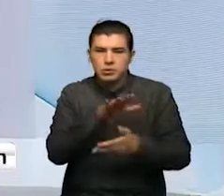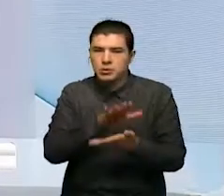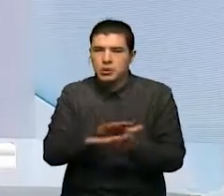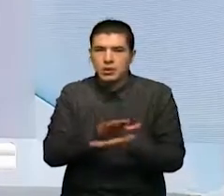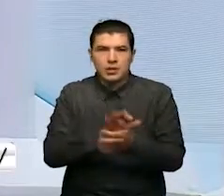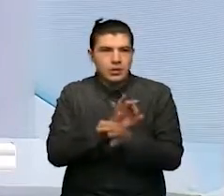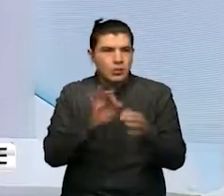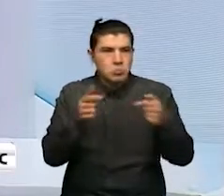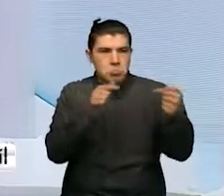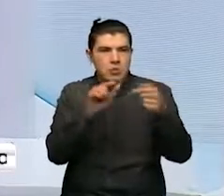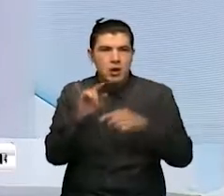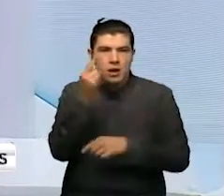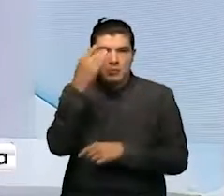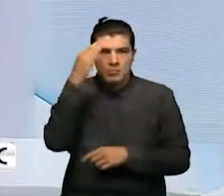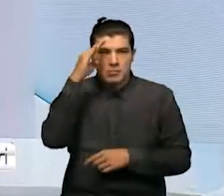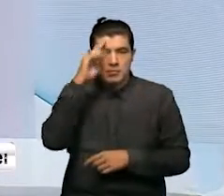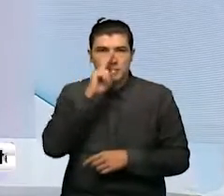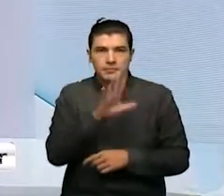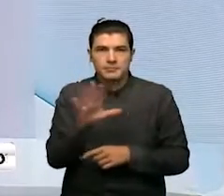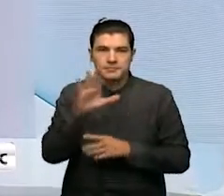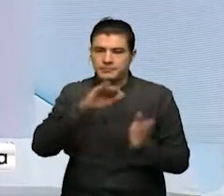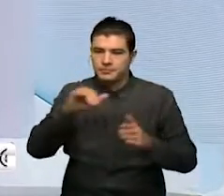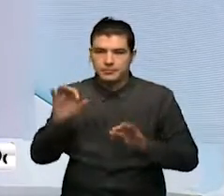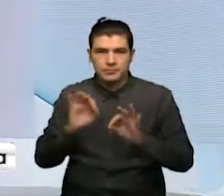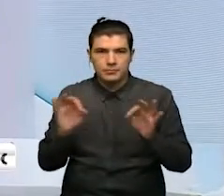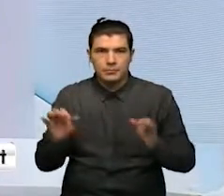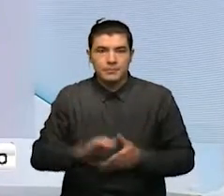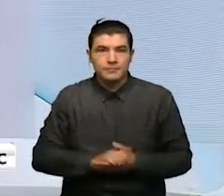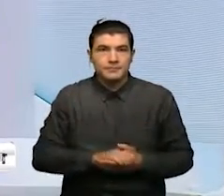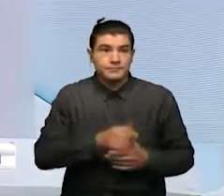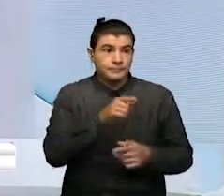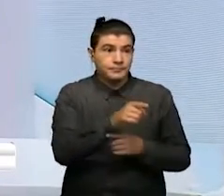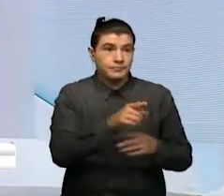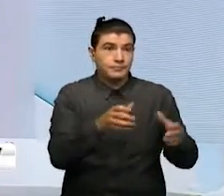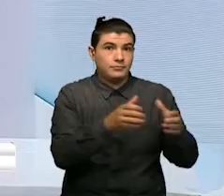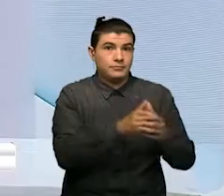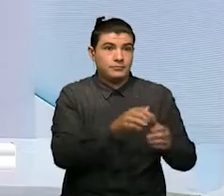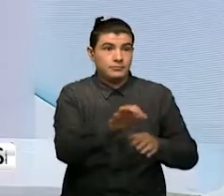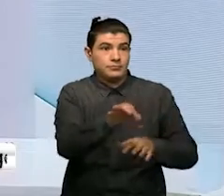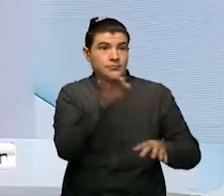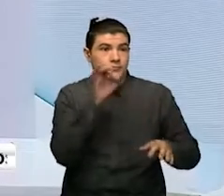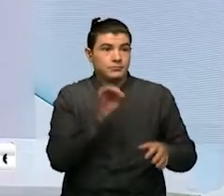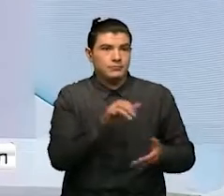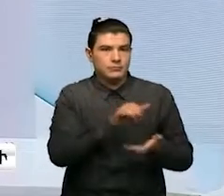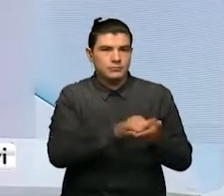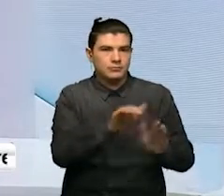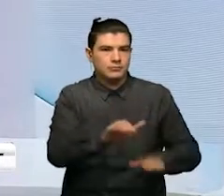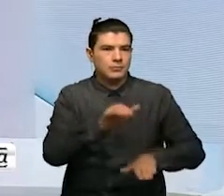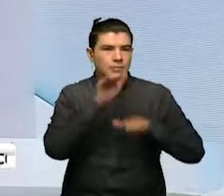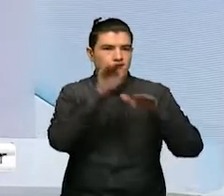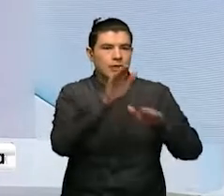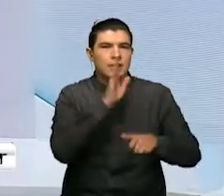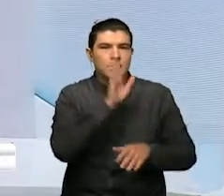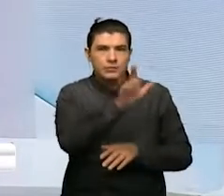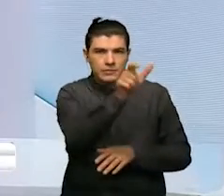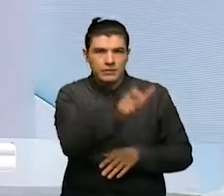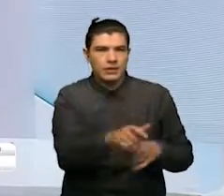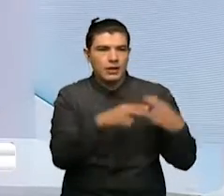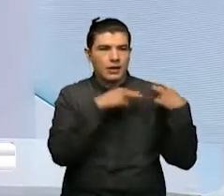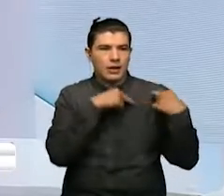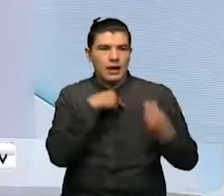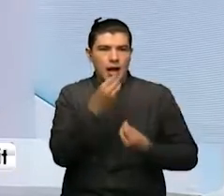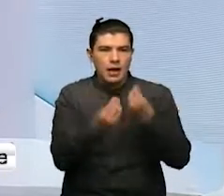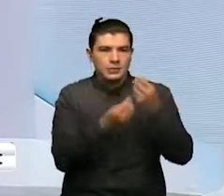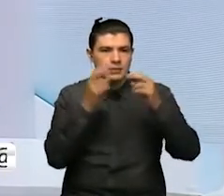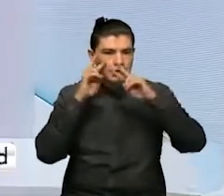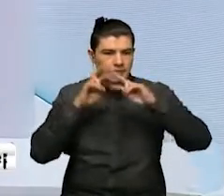y mucha atención la comisión de acusaciones de la cámara de representantes- eligió aleatoriamente a un representante quién será el encargado de realizar